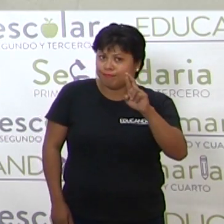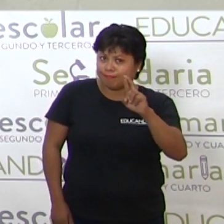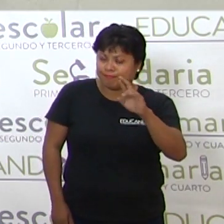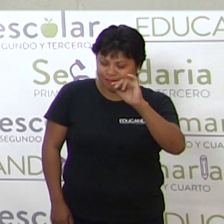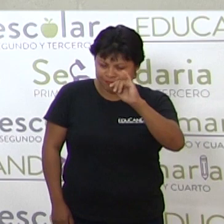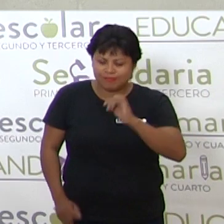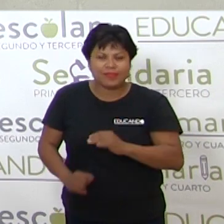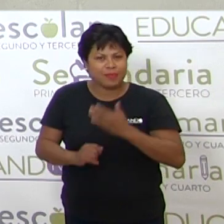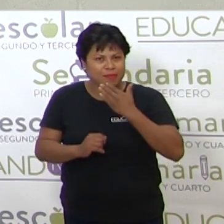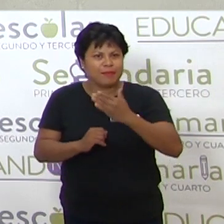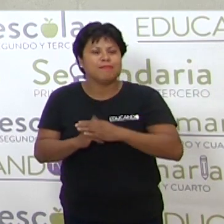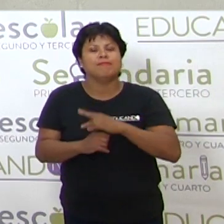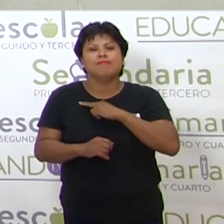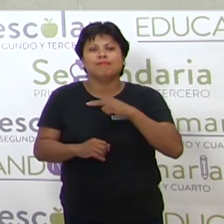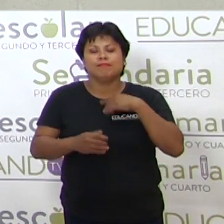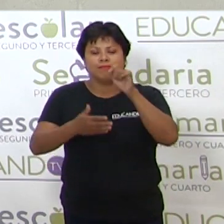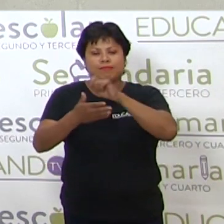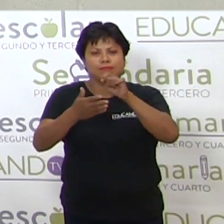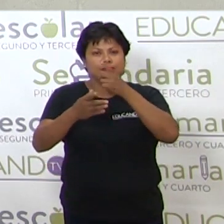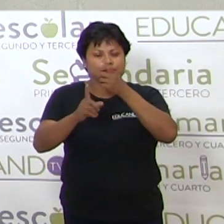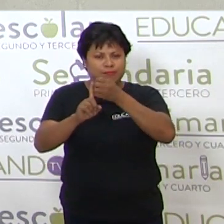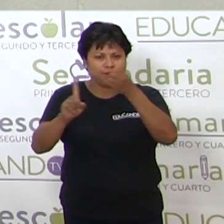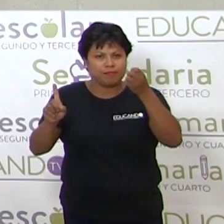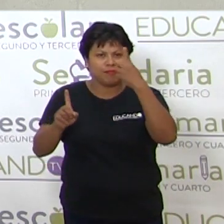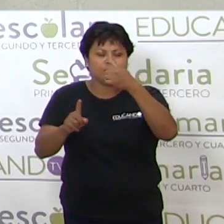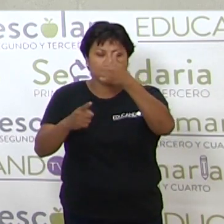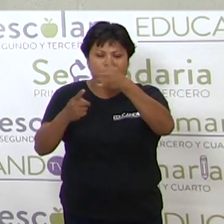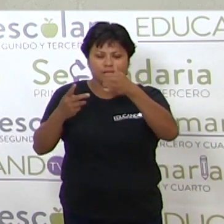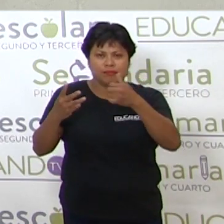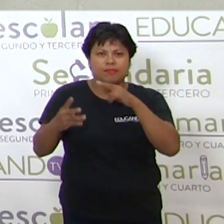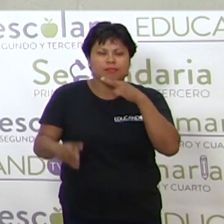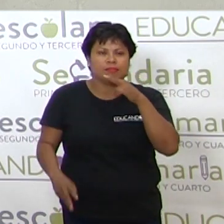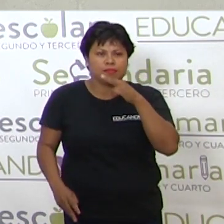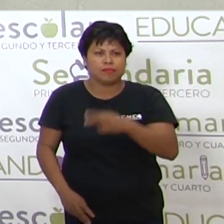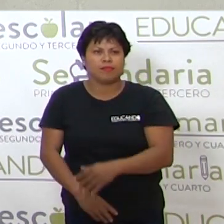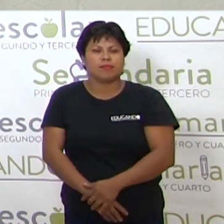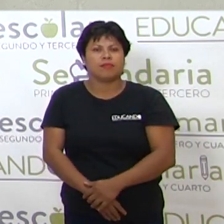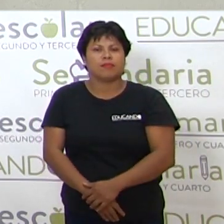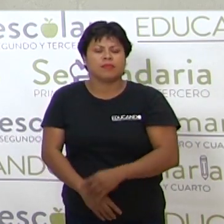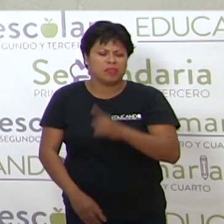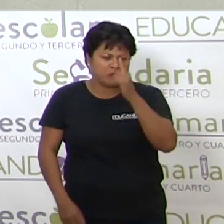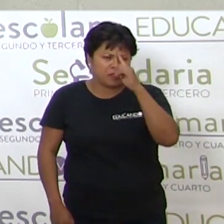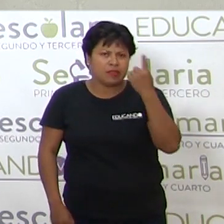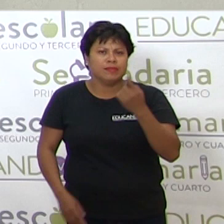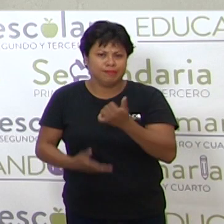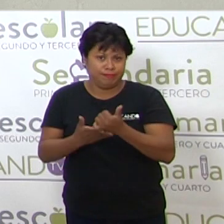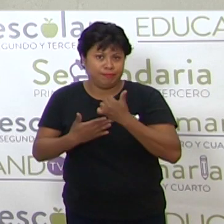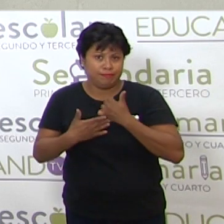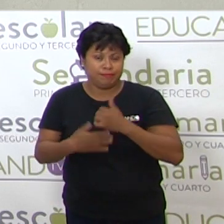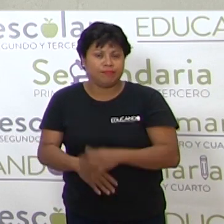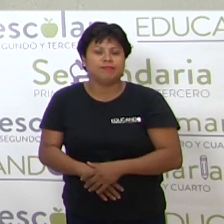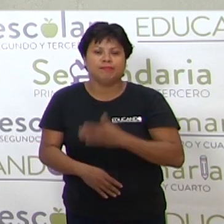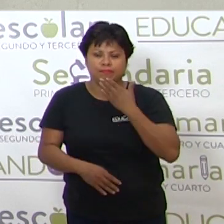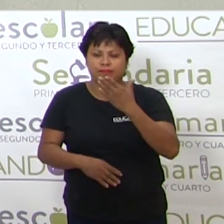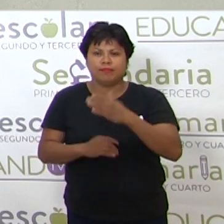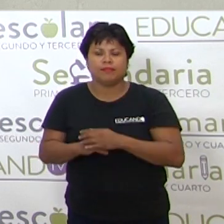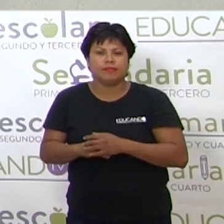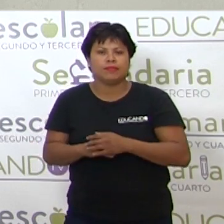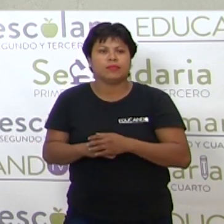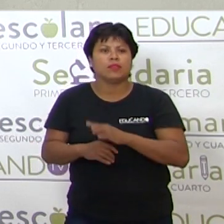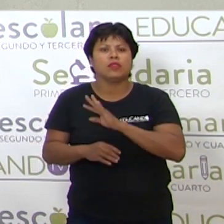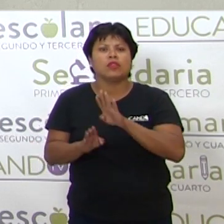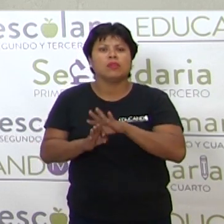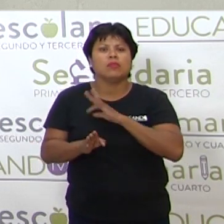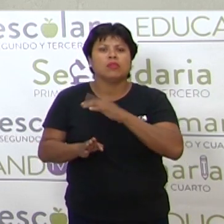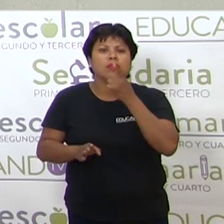bien nos vamos a escribir una oración para cada verbo muy fácil ayúdenme bien como te podríamos